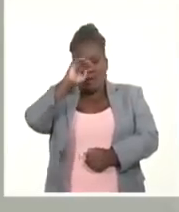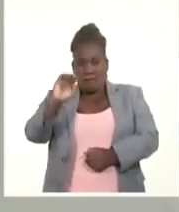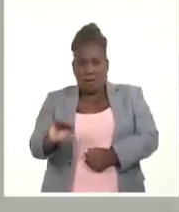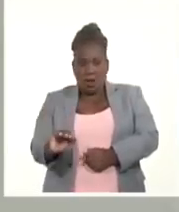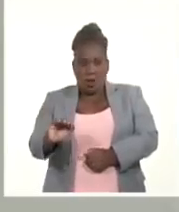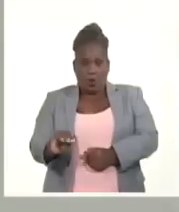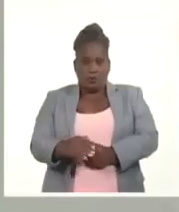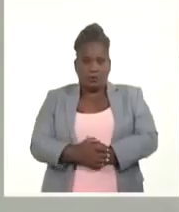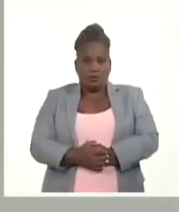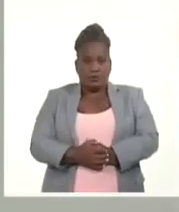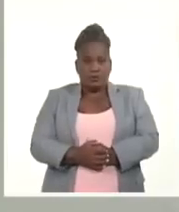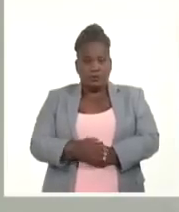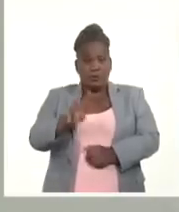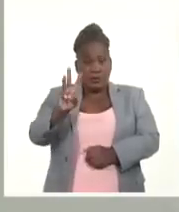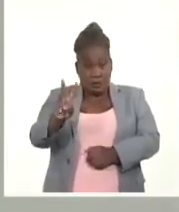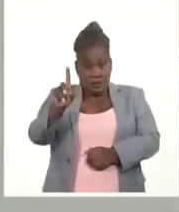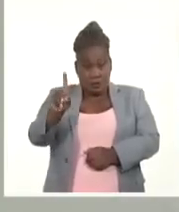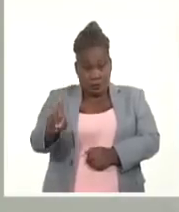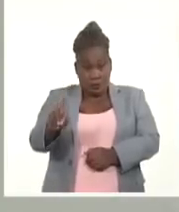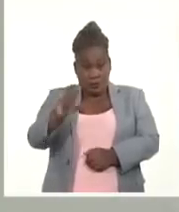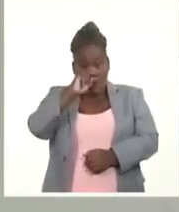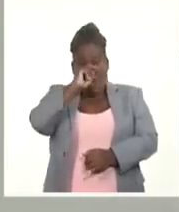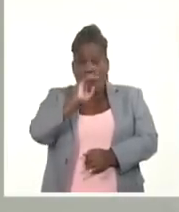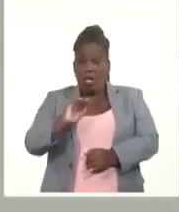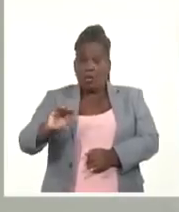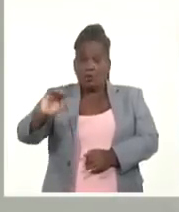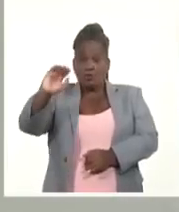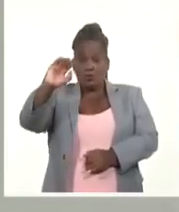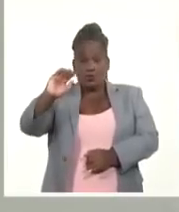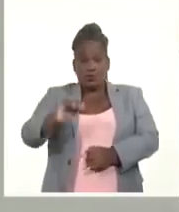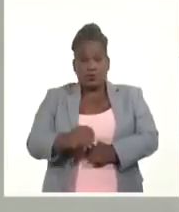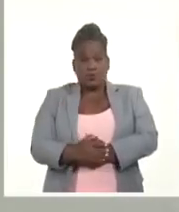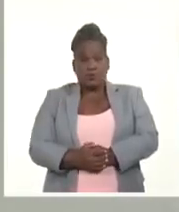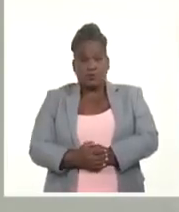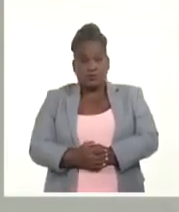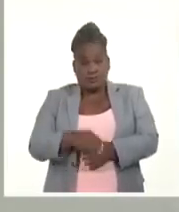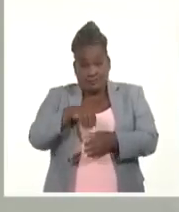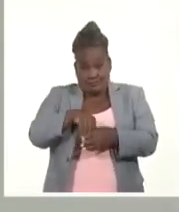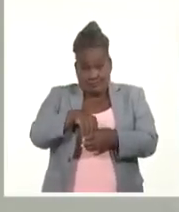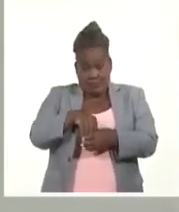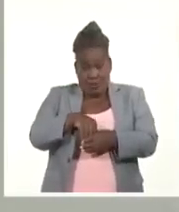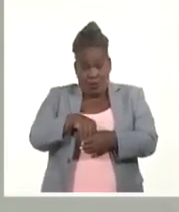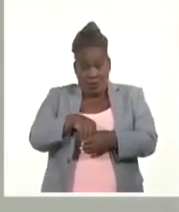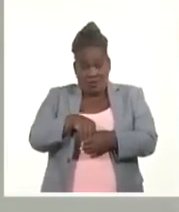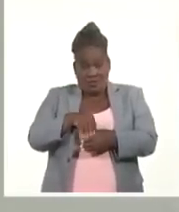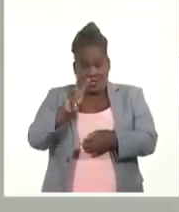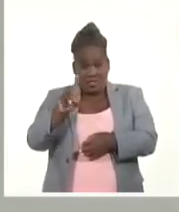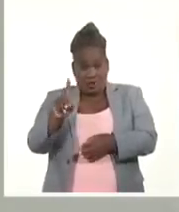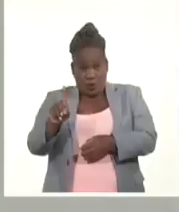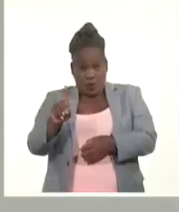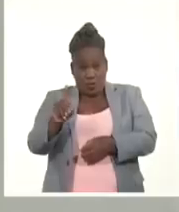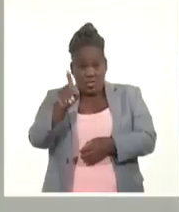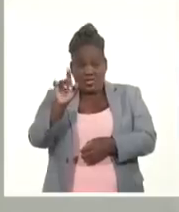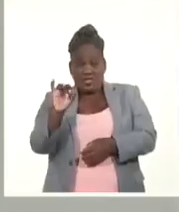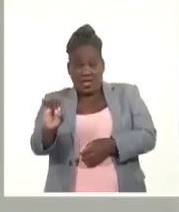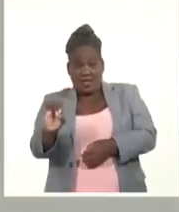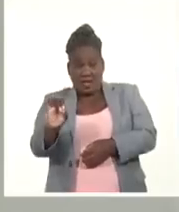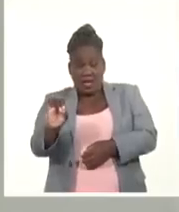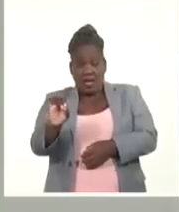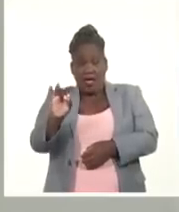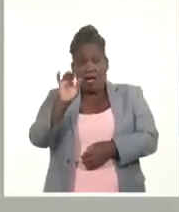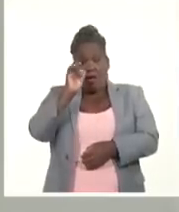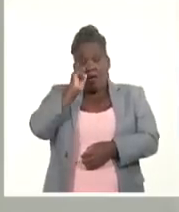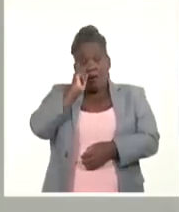Los 31 adultos, ahí tenemos 17 masculinos. Entre los